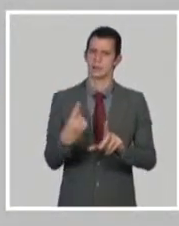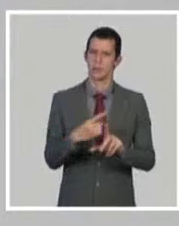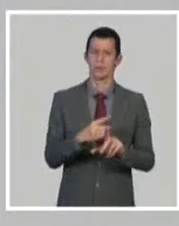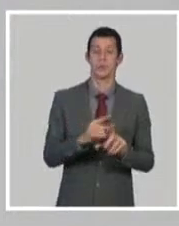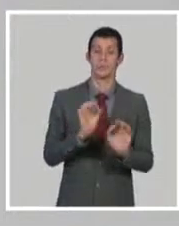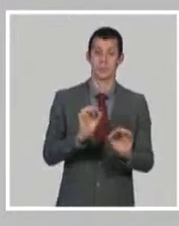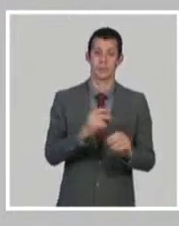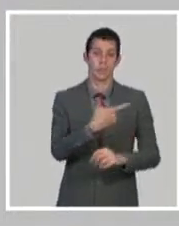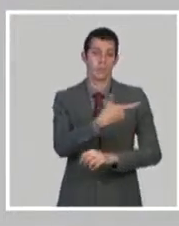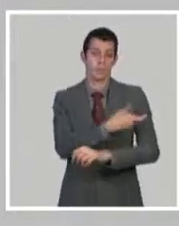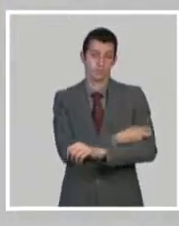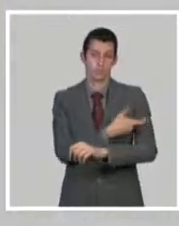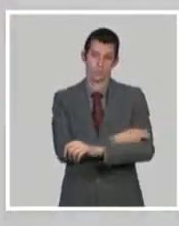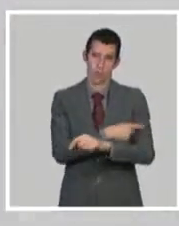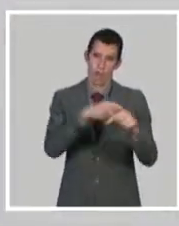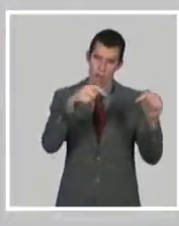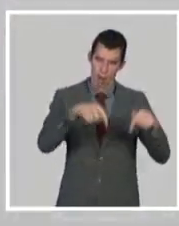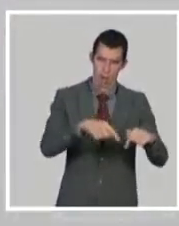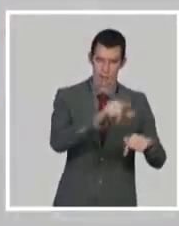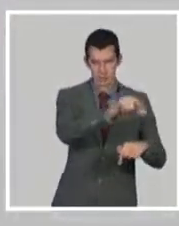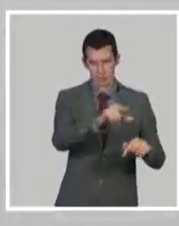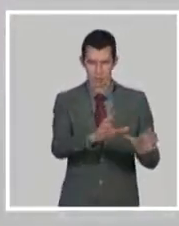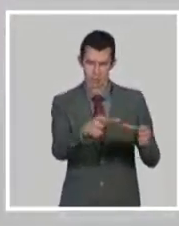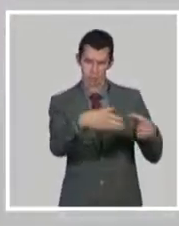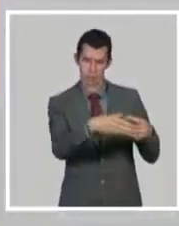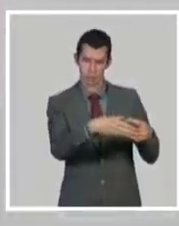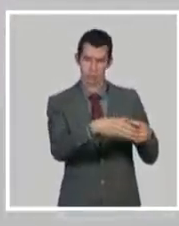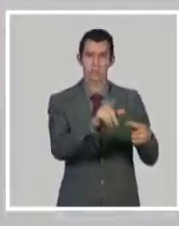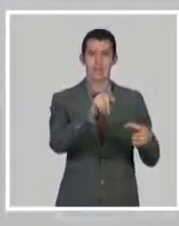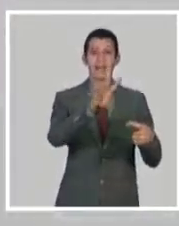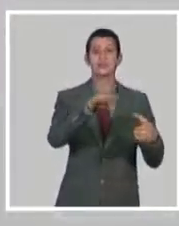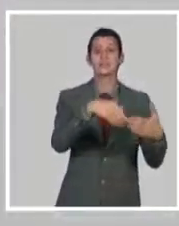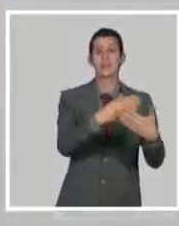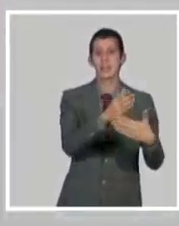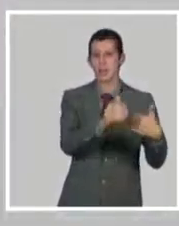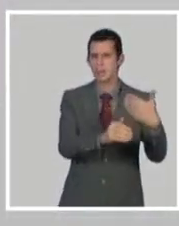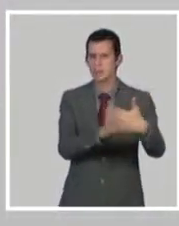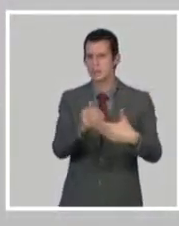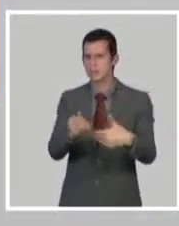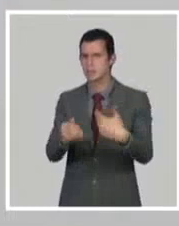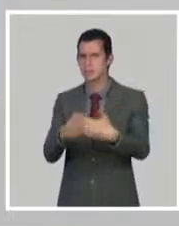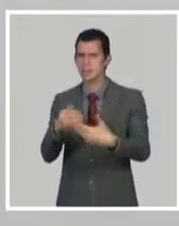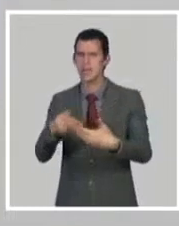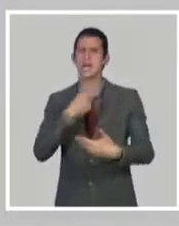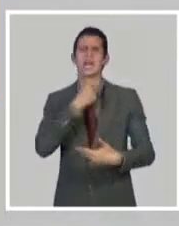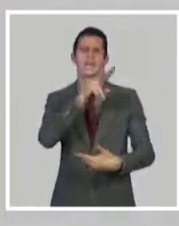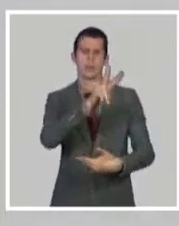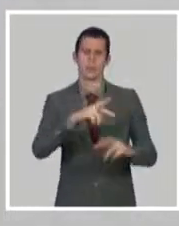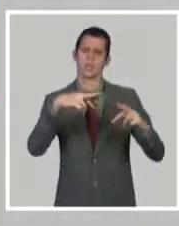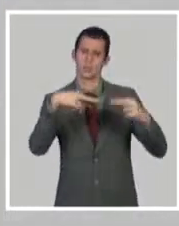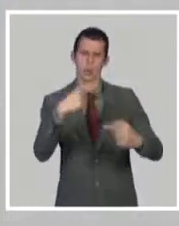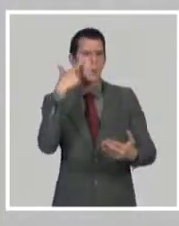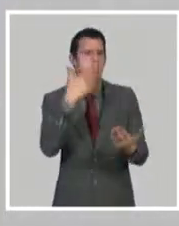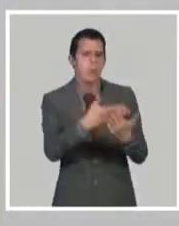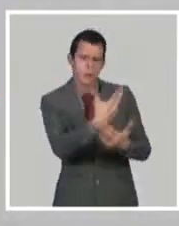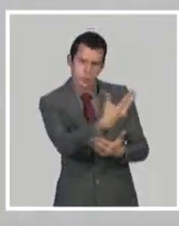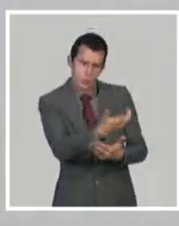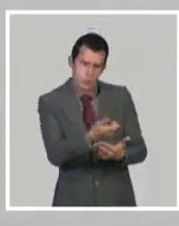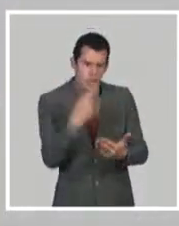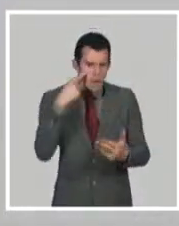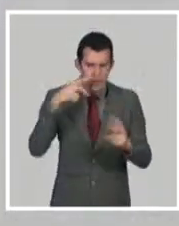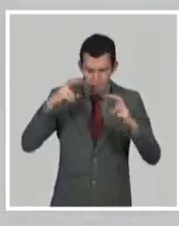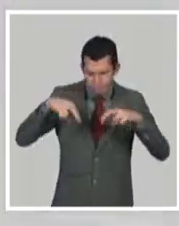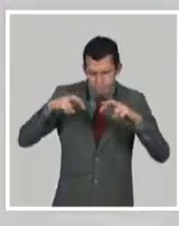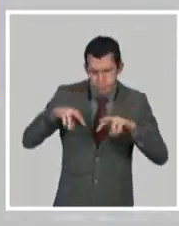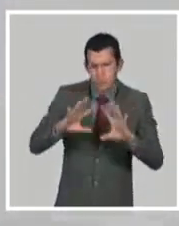después de la última inmunización, el día 42, analizar qué pasaba con la inmunogenicidad del candidato. Fue el 19 de enero. El 19